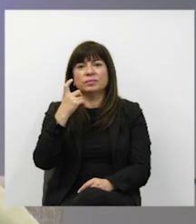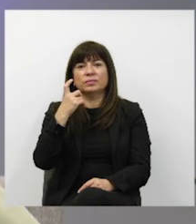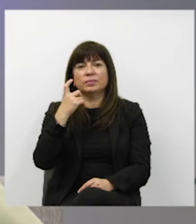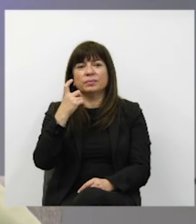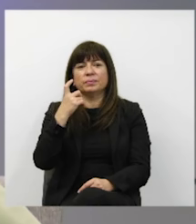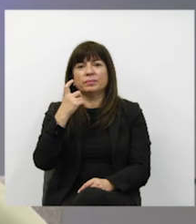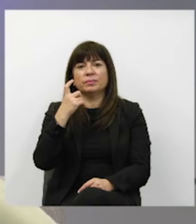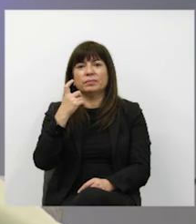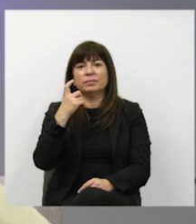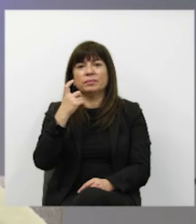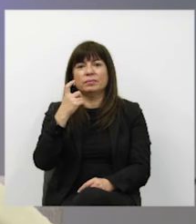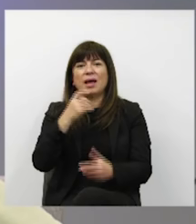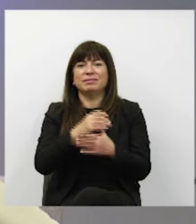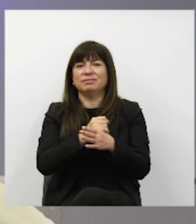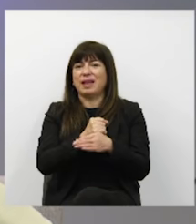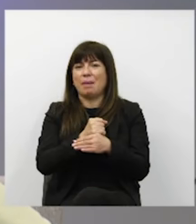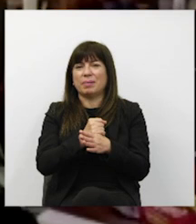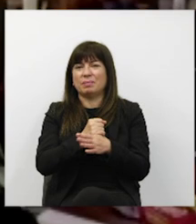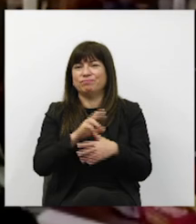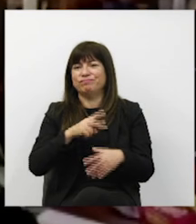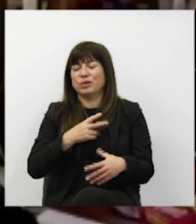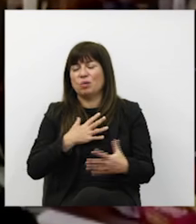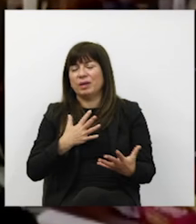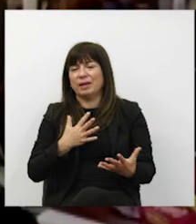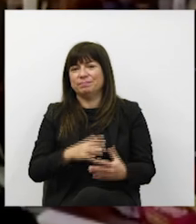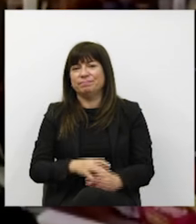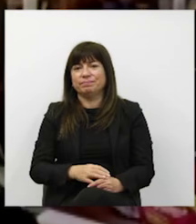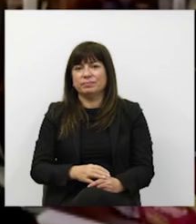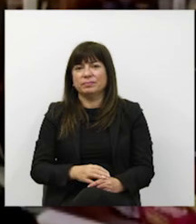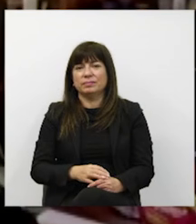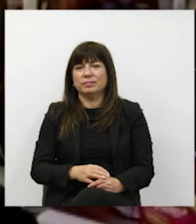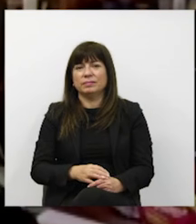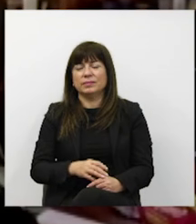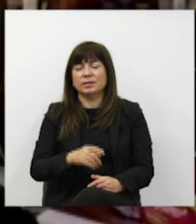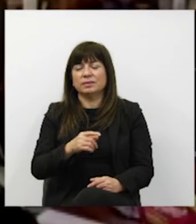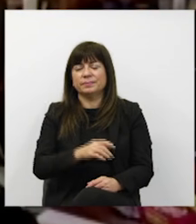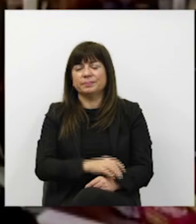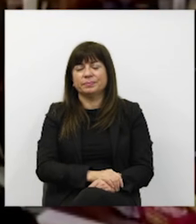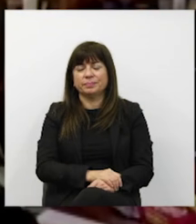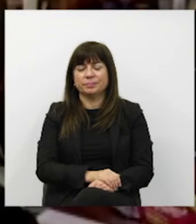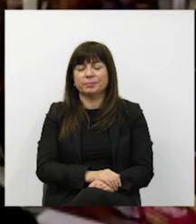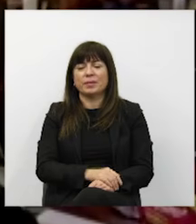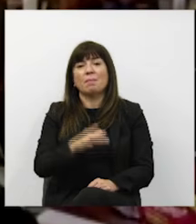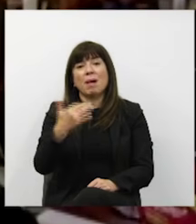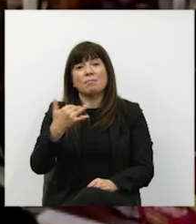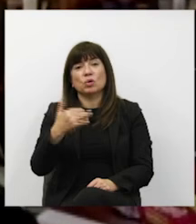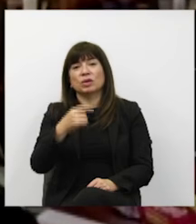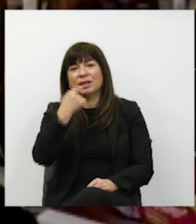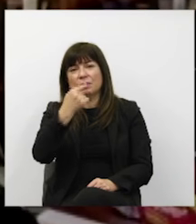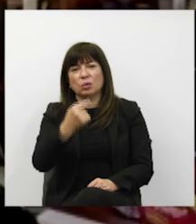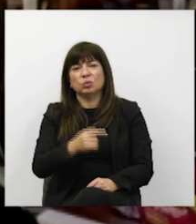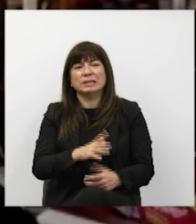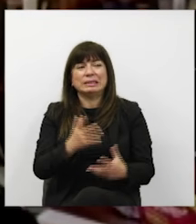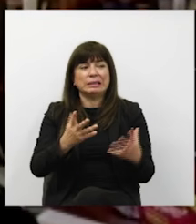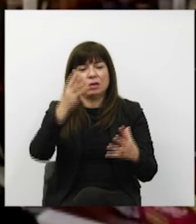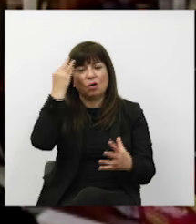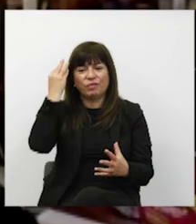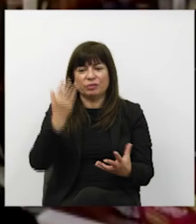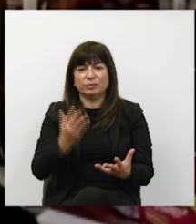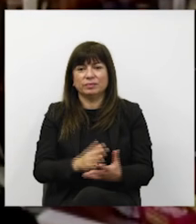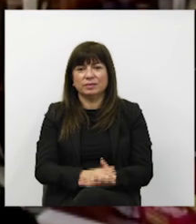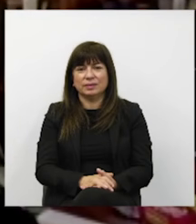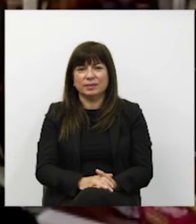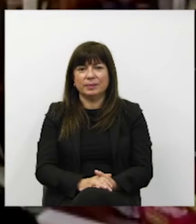a entrampar. Yo creo que es eso. Se me olvidó cuál era la otra pregunta, que era la más importante, seguro, pero eso es por